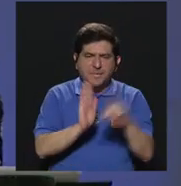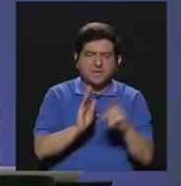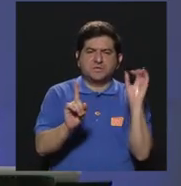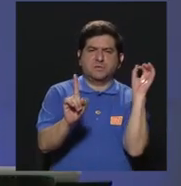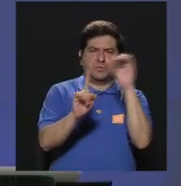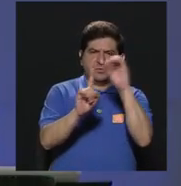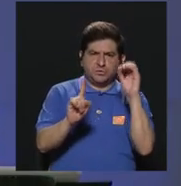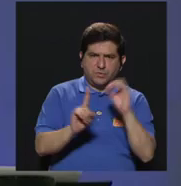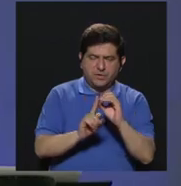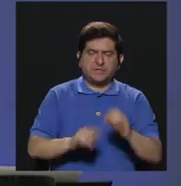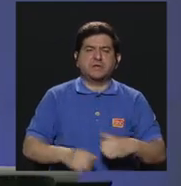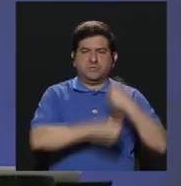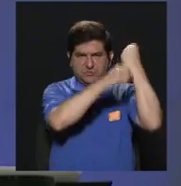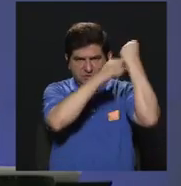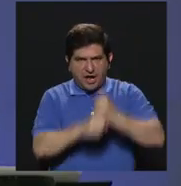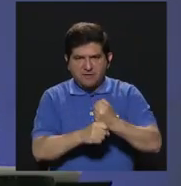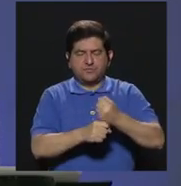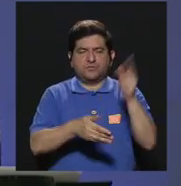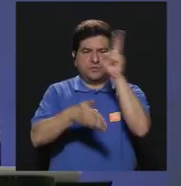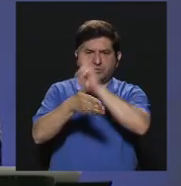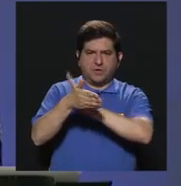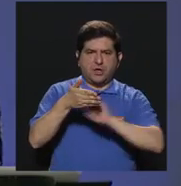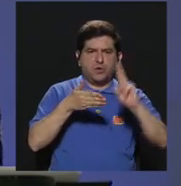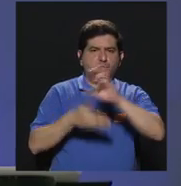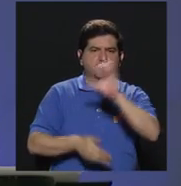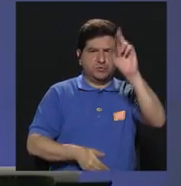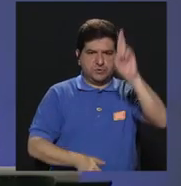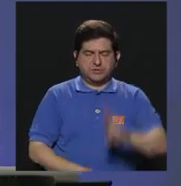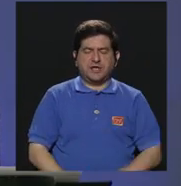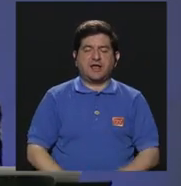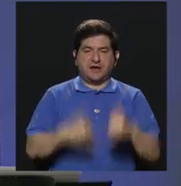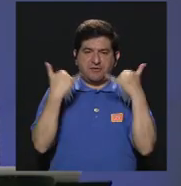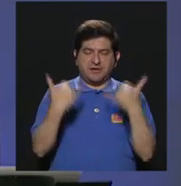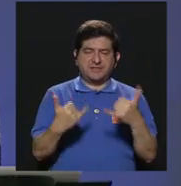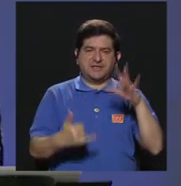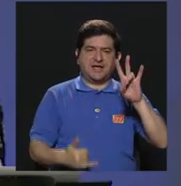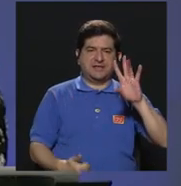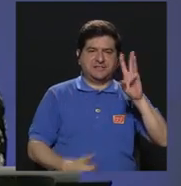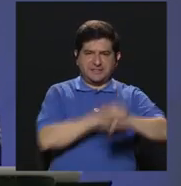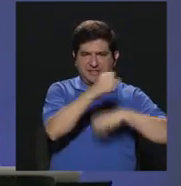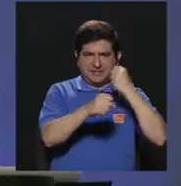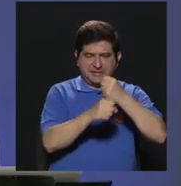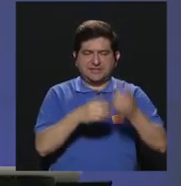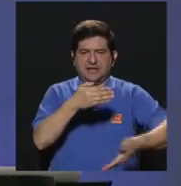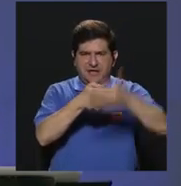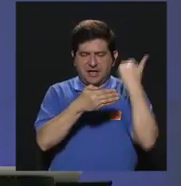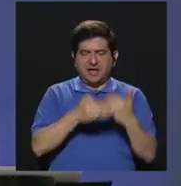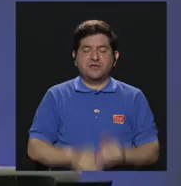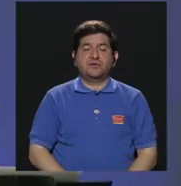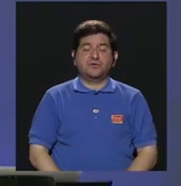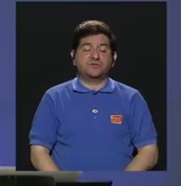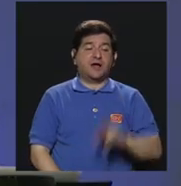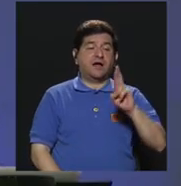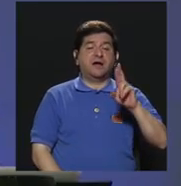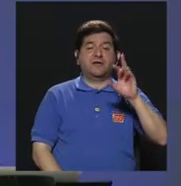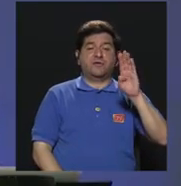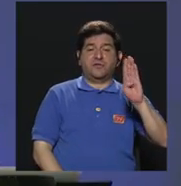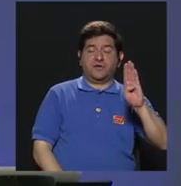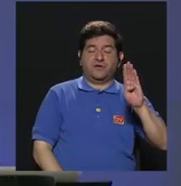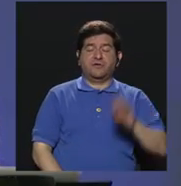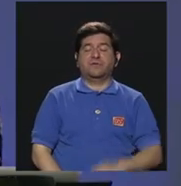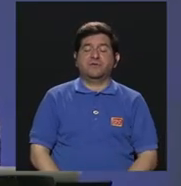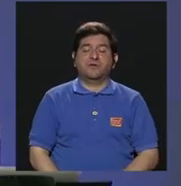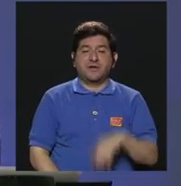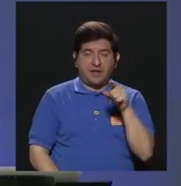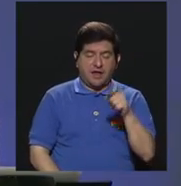objetivos fundacionales de la Universidad de Costa Rica hace 76 años. Aquellos que don Rodrigo precisó y